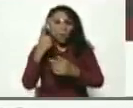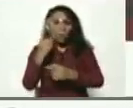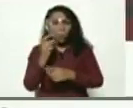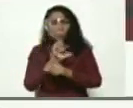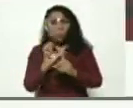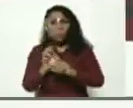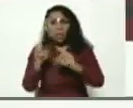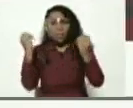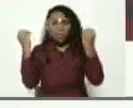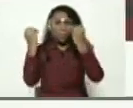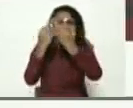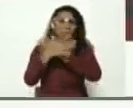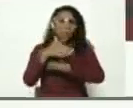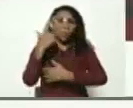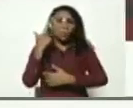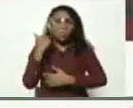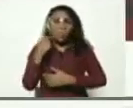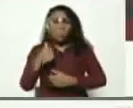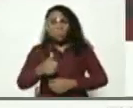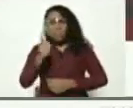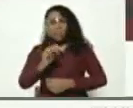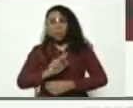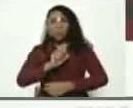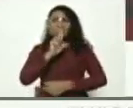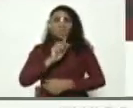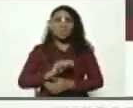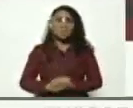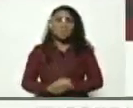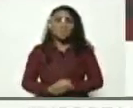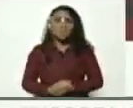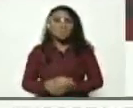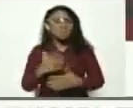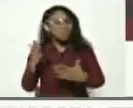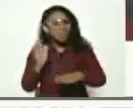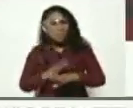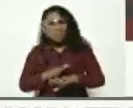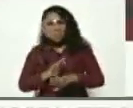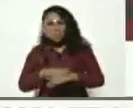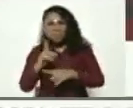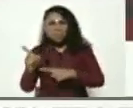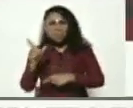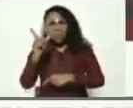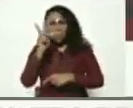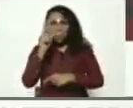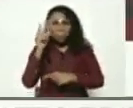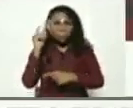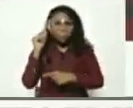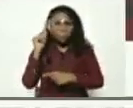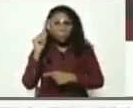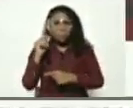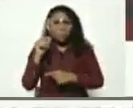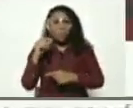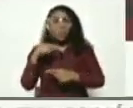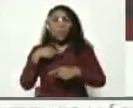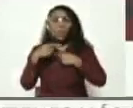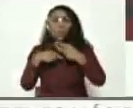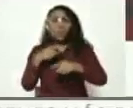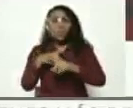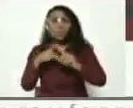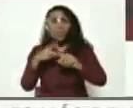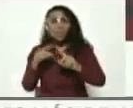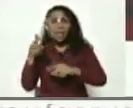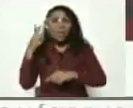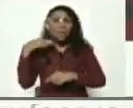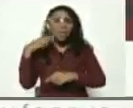la confusión de las costumbres más bárbaras. ¿Qué queda para los pardos o mulatos? Para los hijos de negros